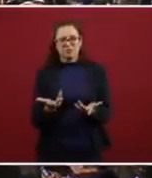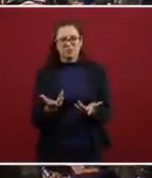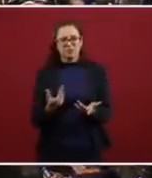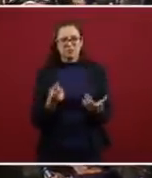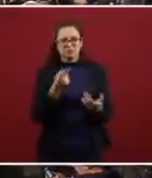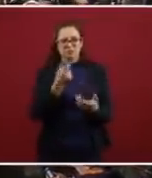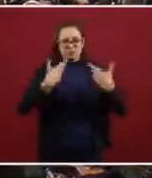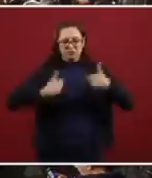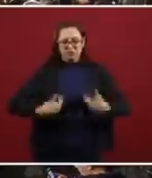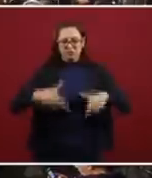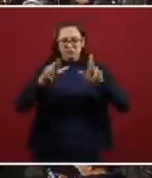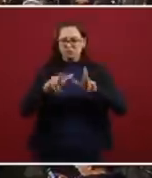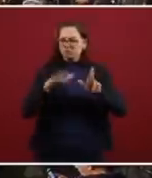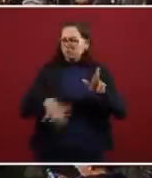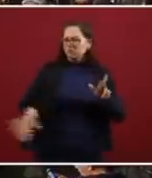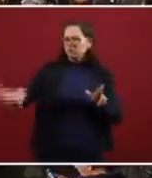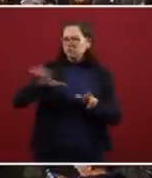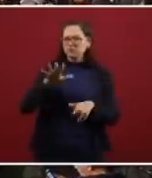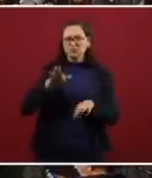trabajadores